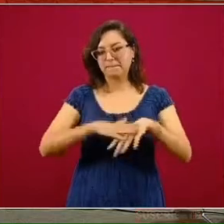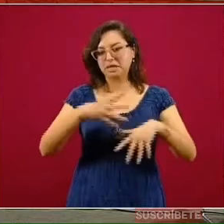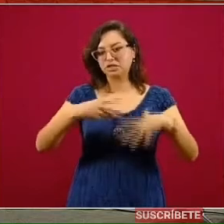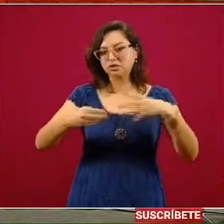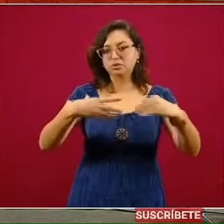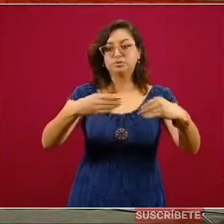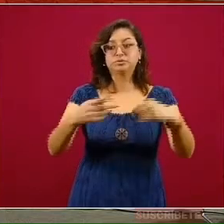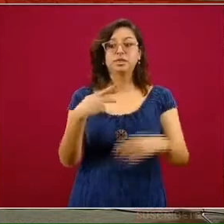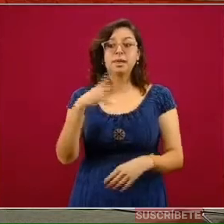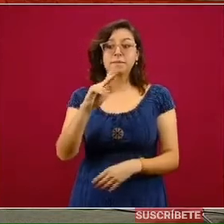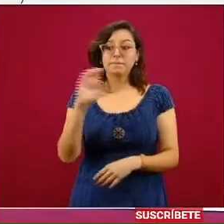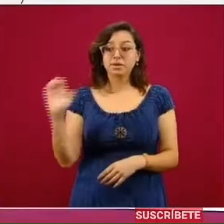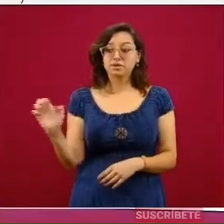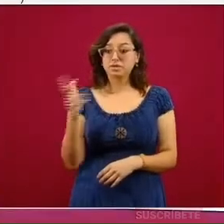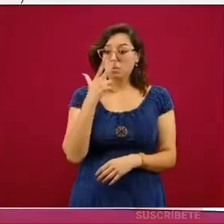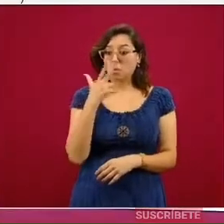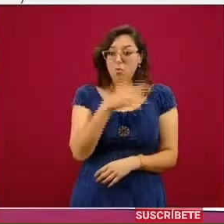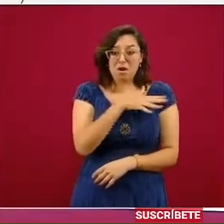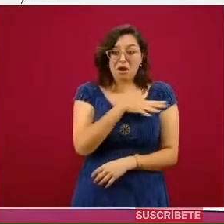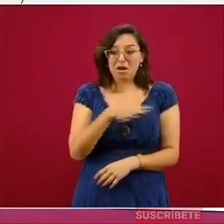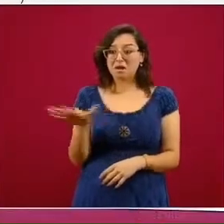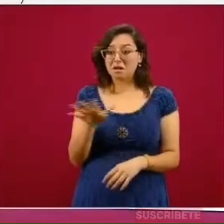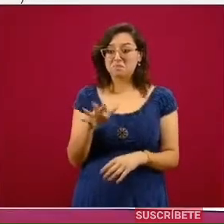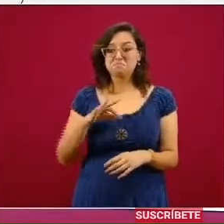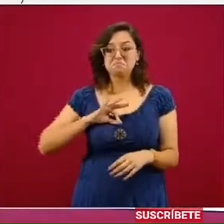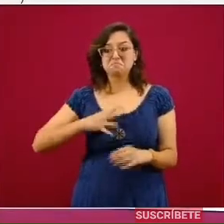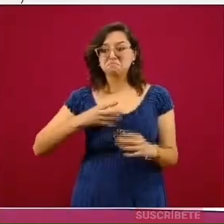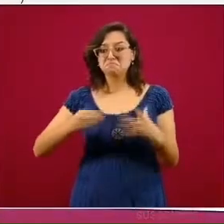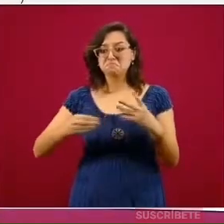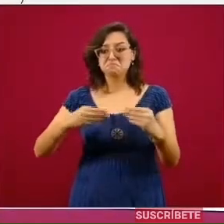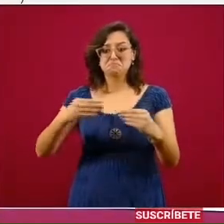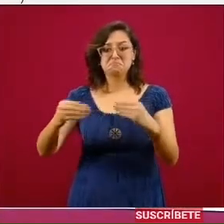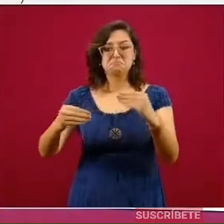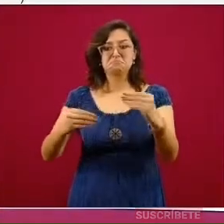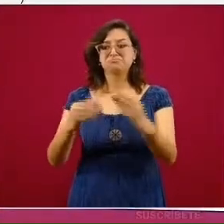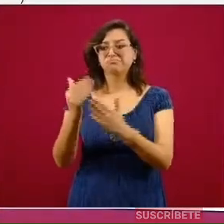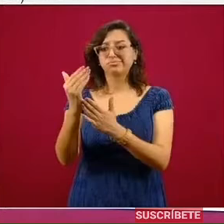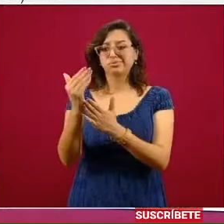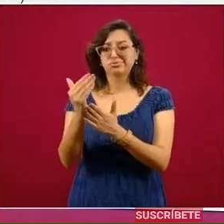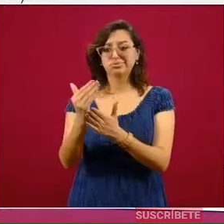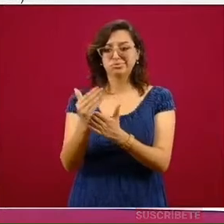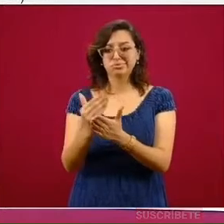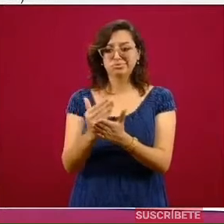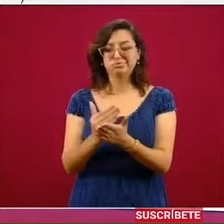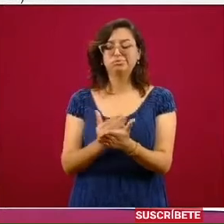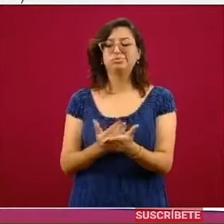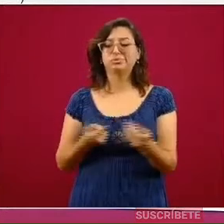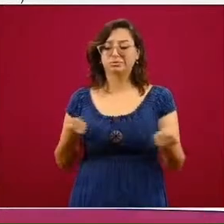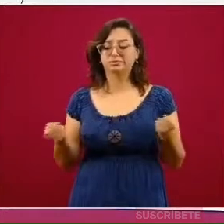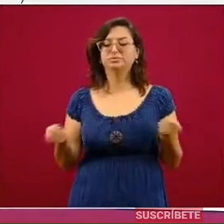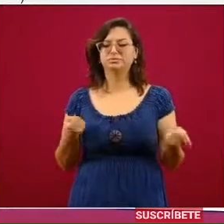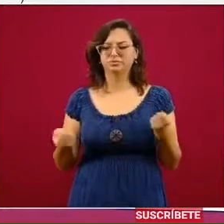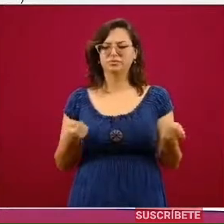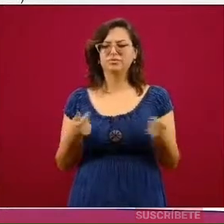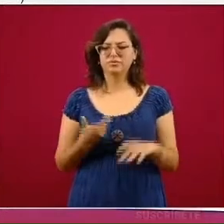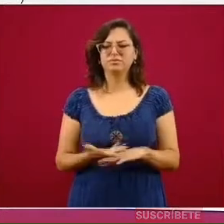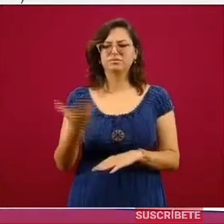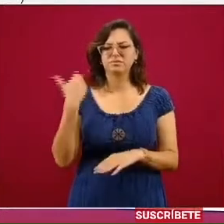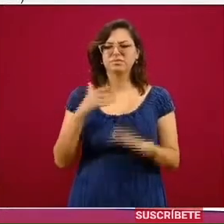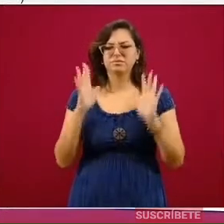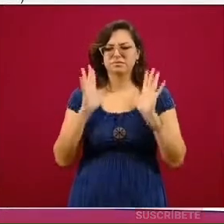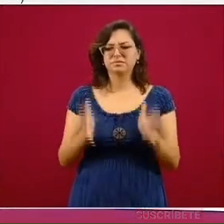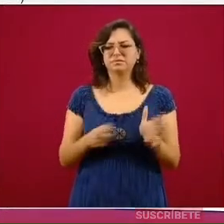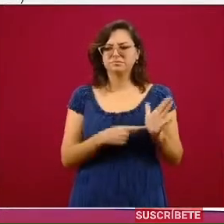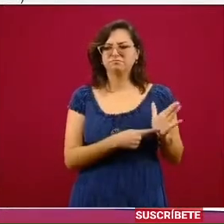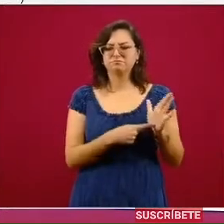en general Chihuahua tiene una trayectoria de estabilización y de descenso. Sí lo habíamos presentado